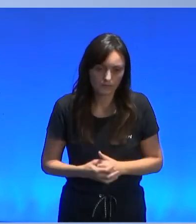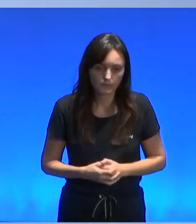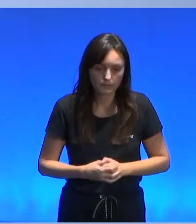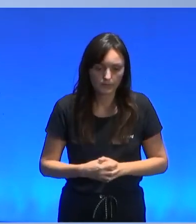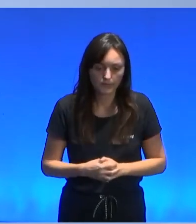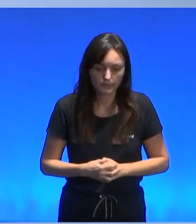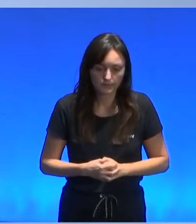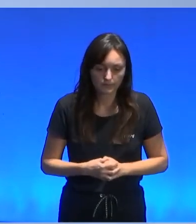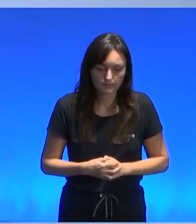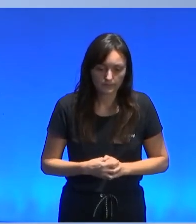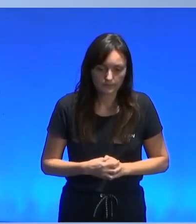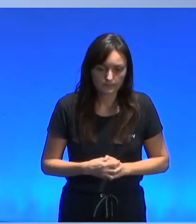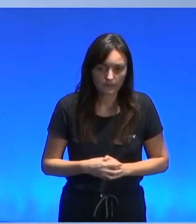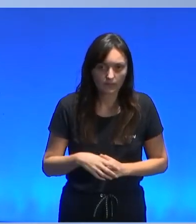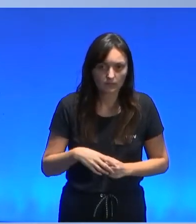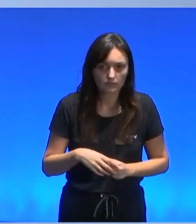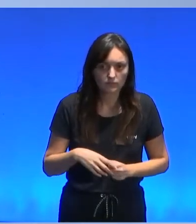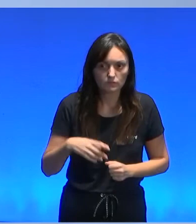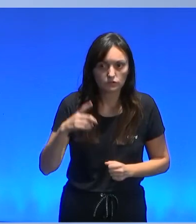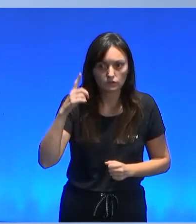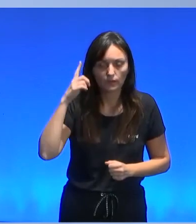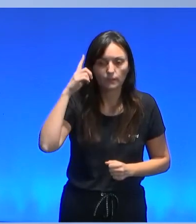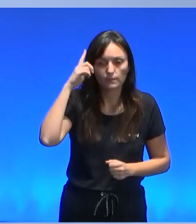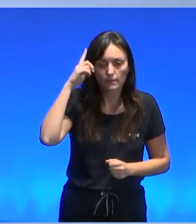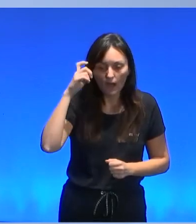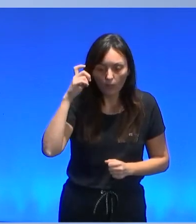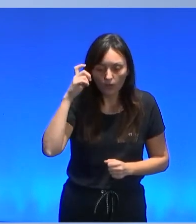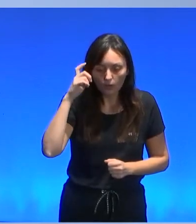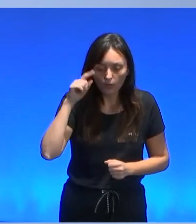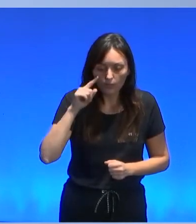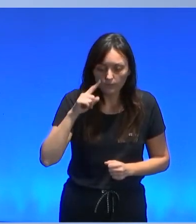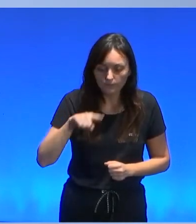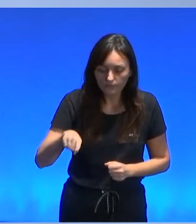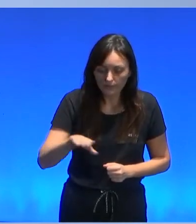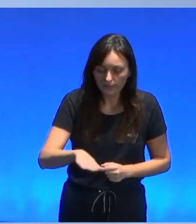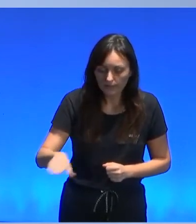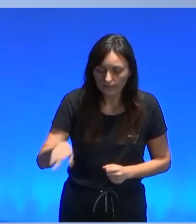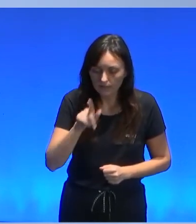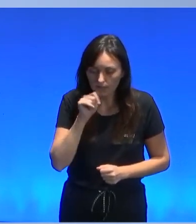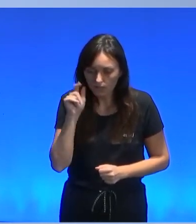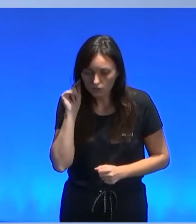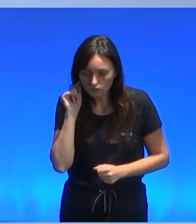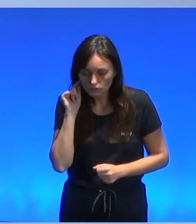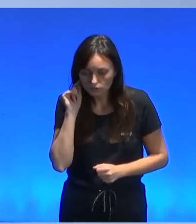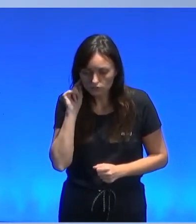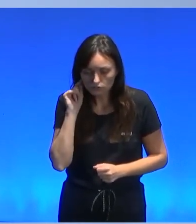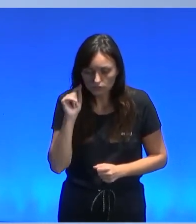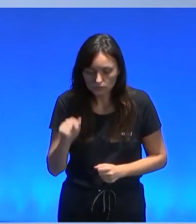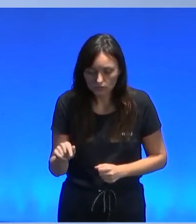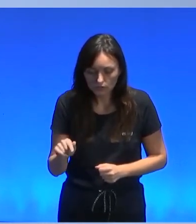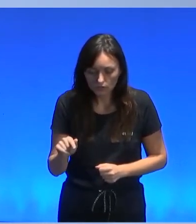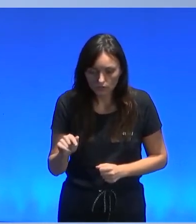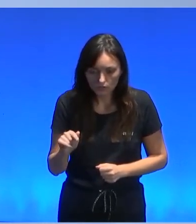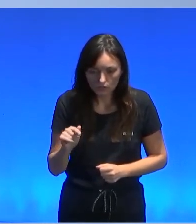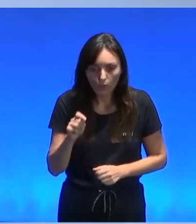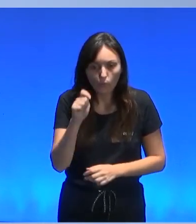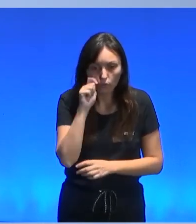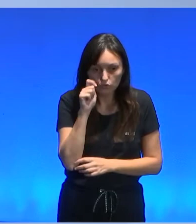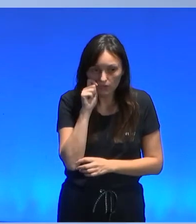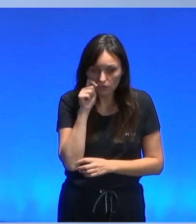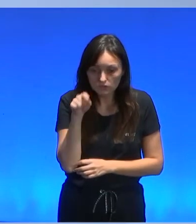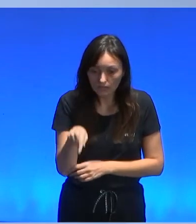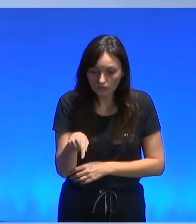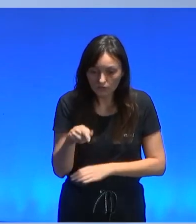que es interesante notar que los niños y las niñas son los que más frecuentan los